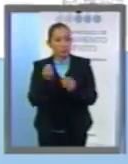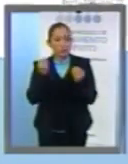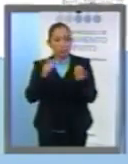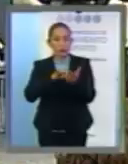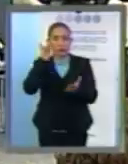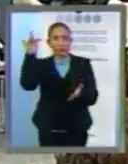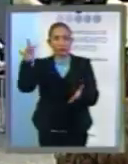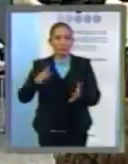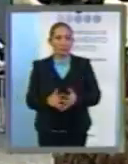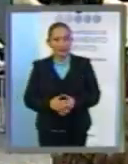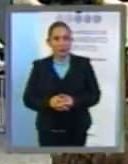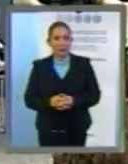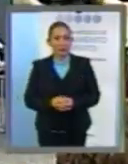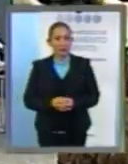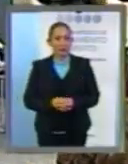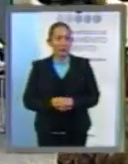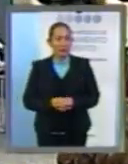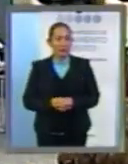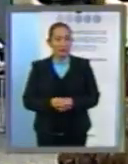gracias.